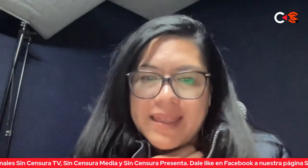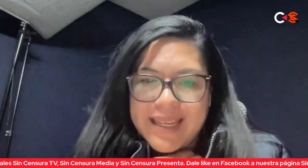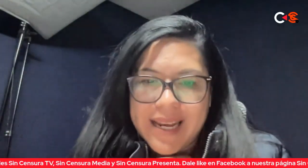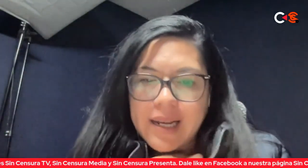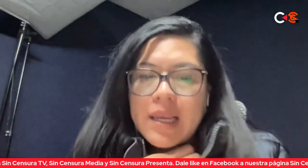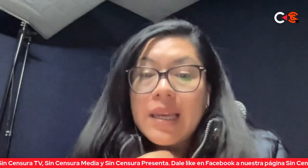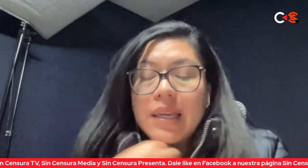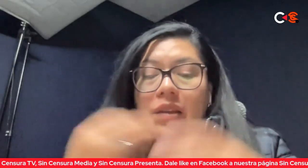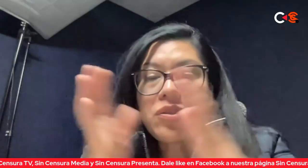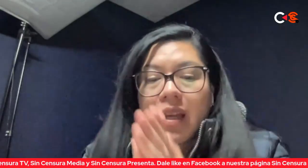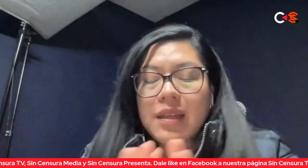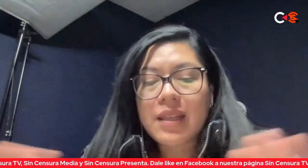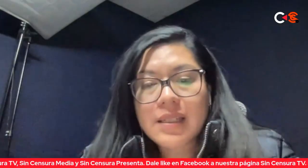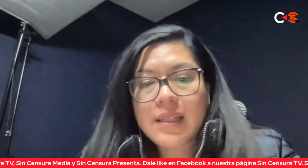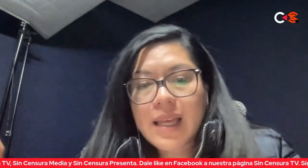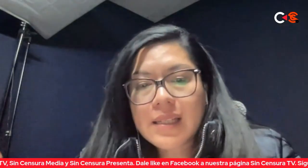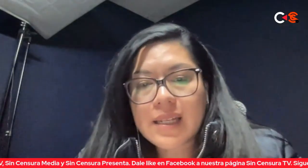se manipula